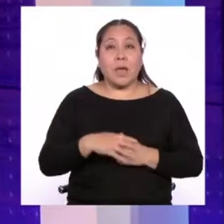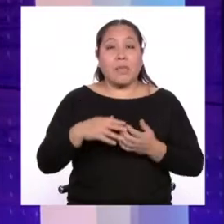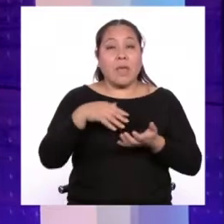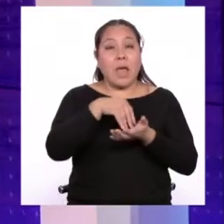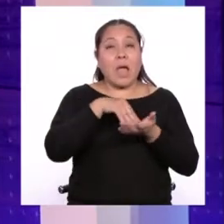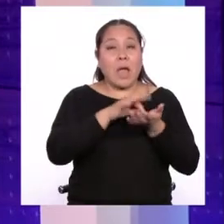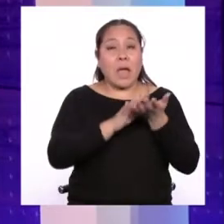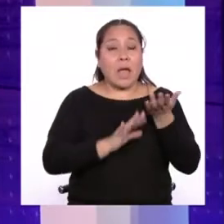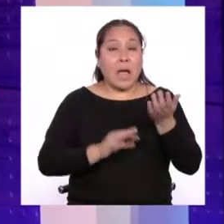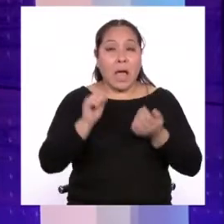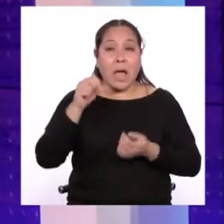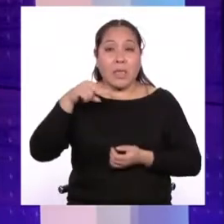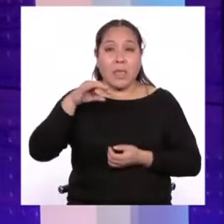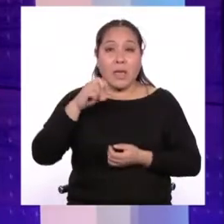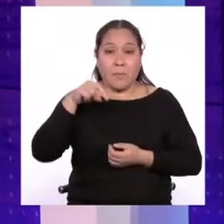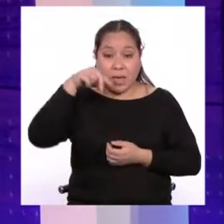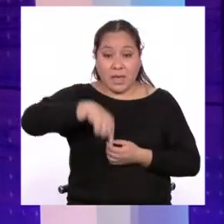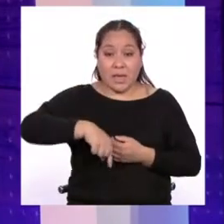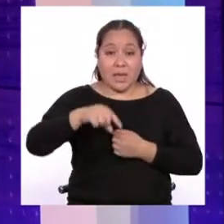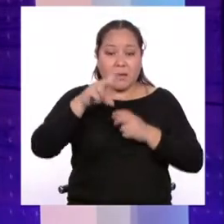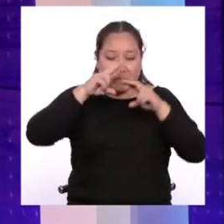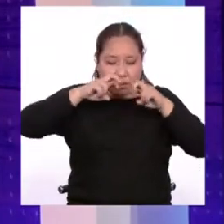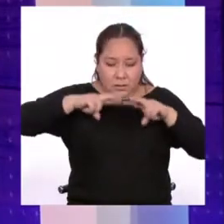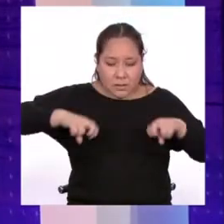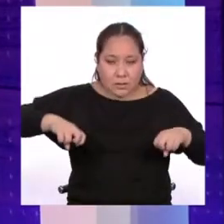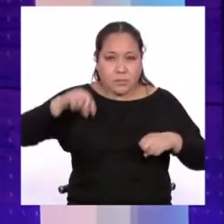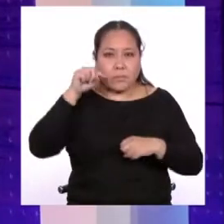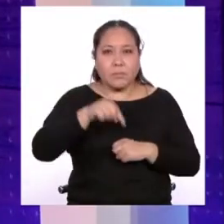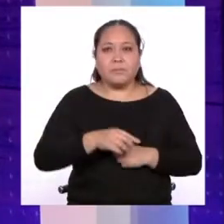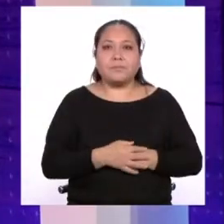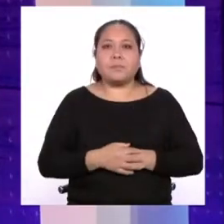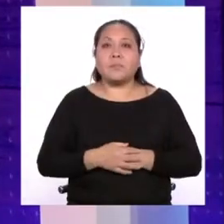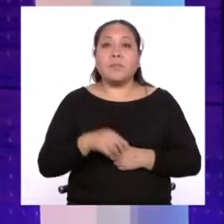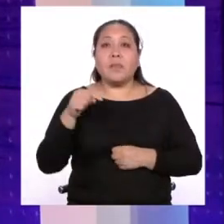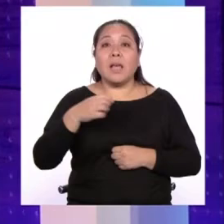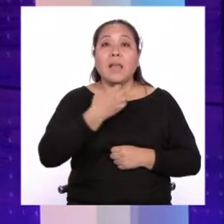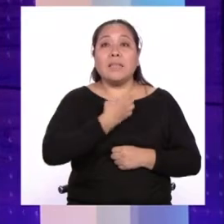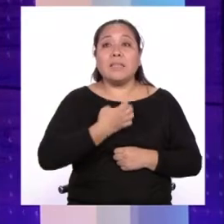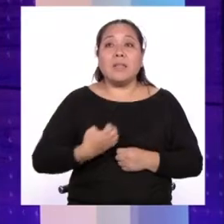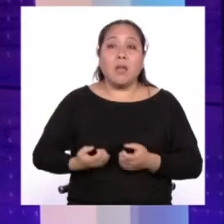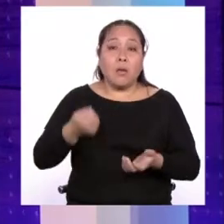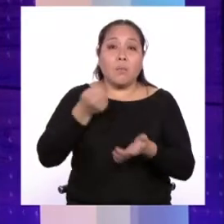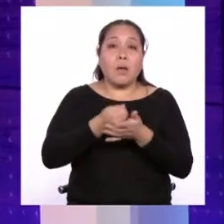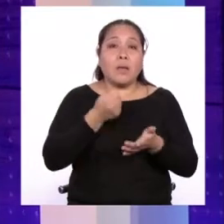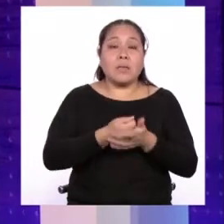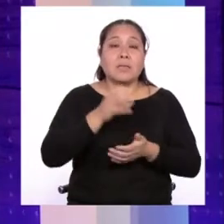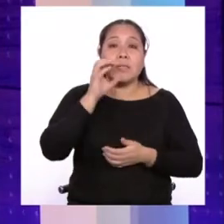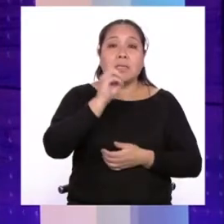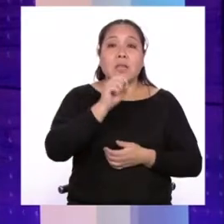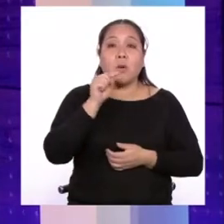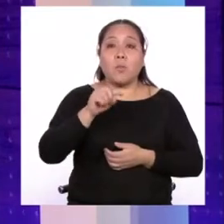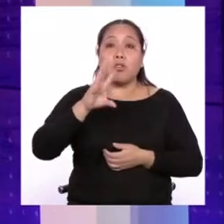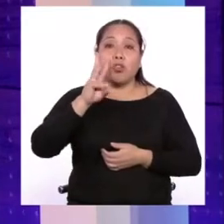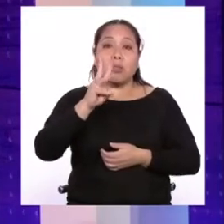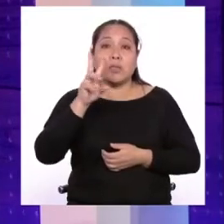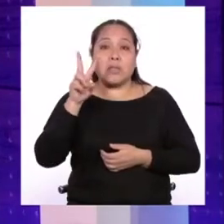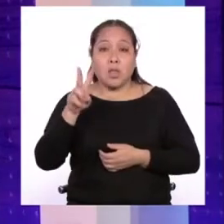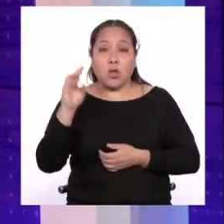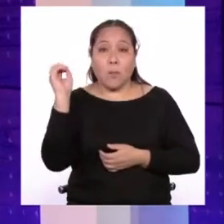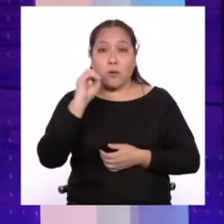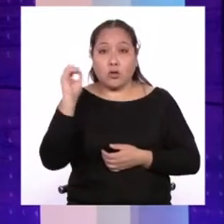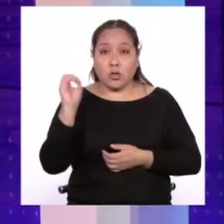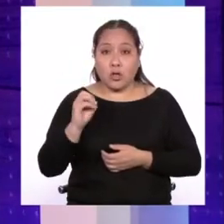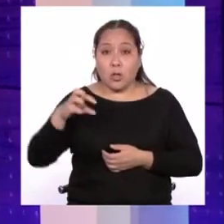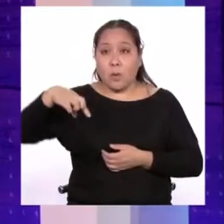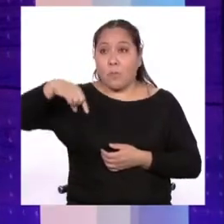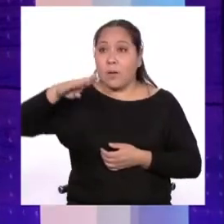País revela que la anemia le cuesta al país el 0.62% del PBI, mientras